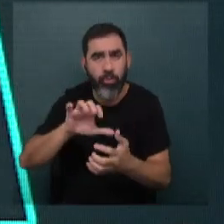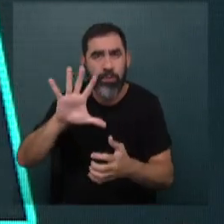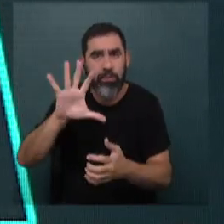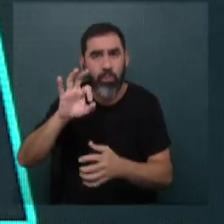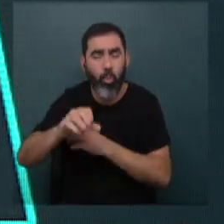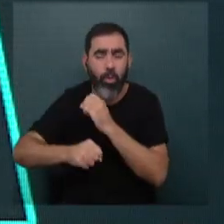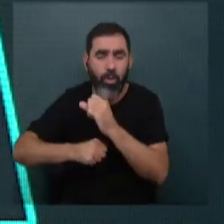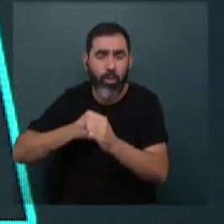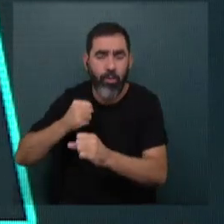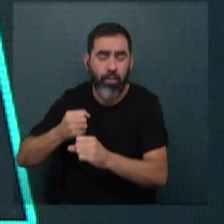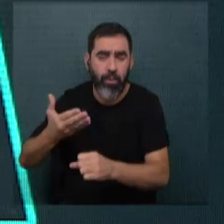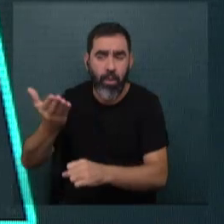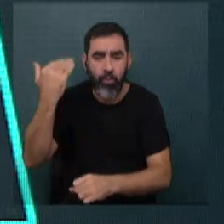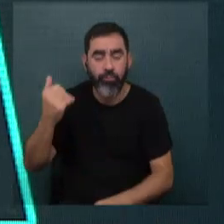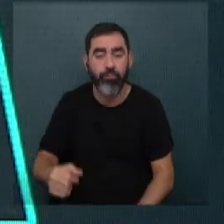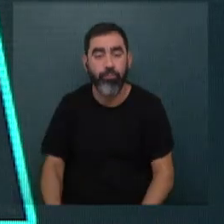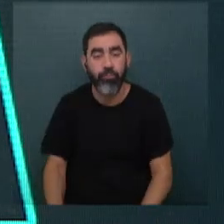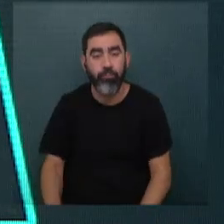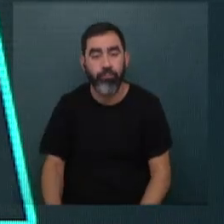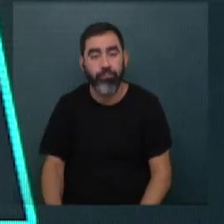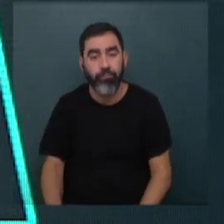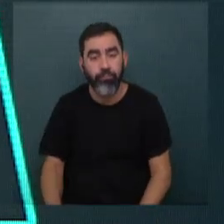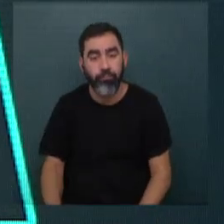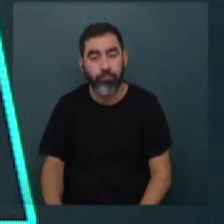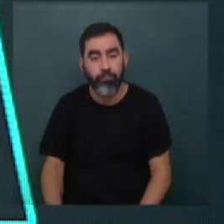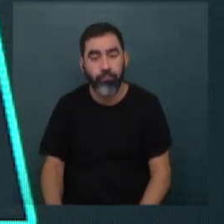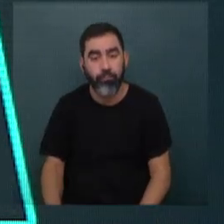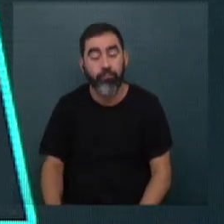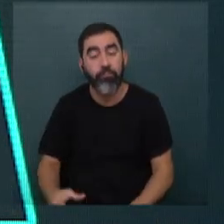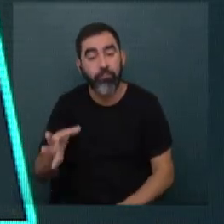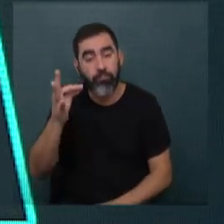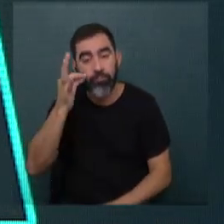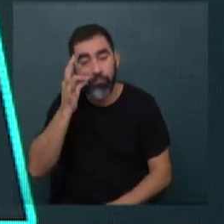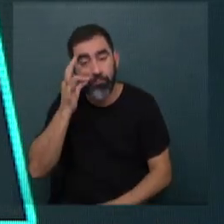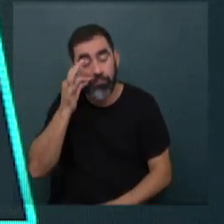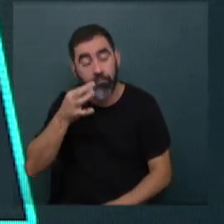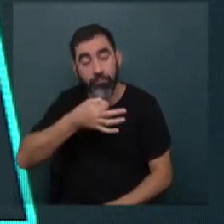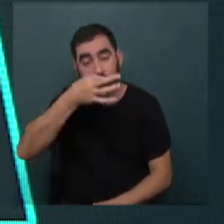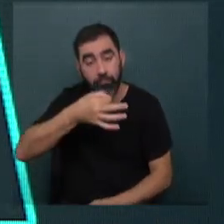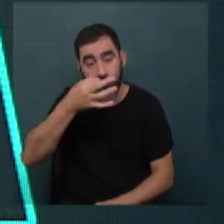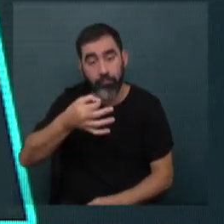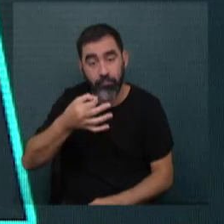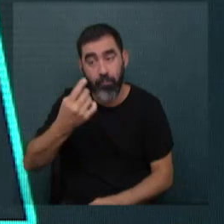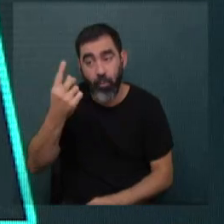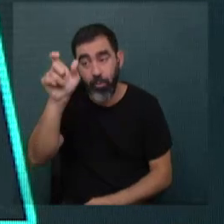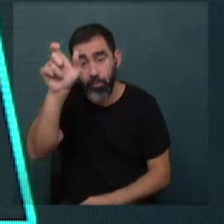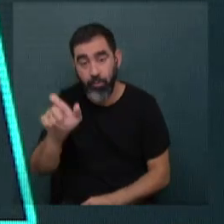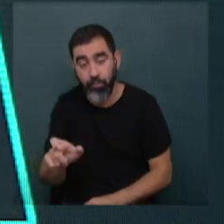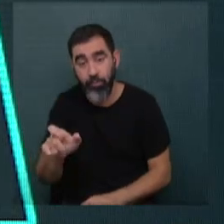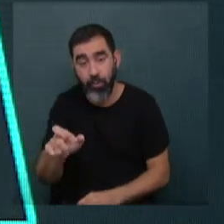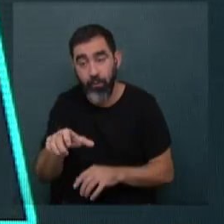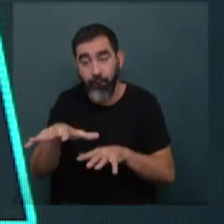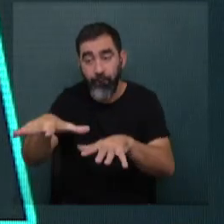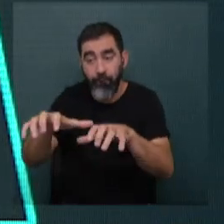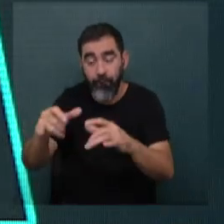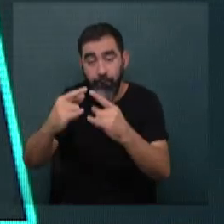de 50 años. Además, al final tenemos un testimonio incluido en el documental justamente de una persona que vive en los